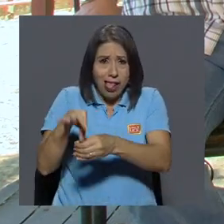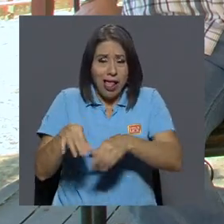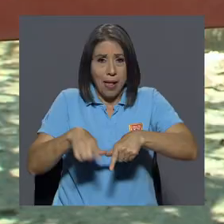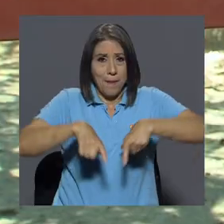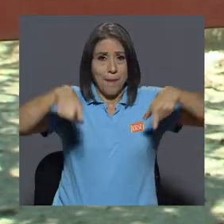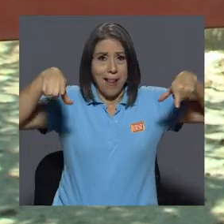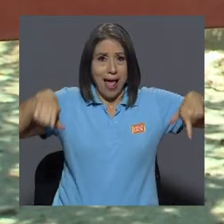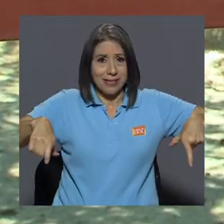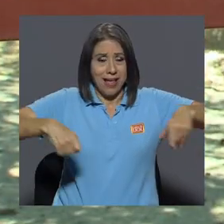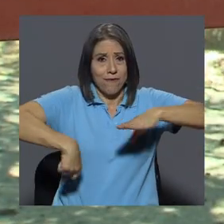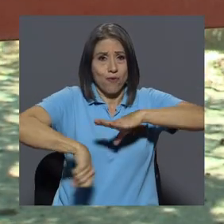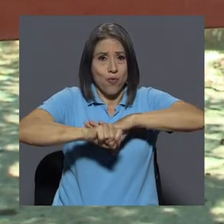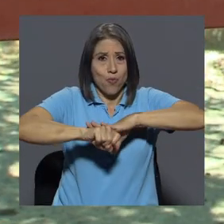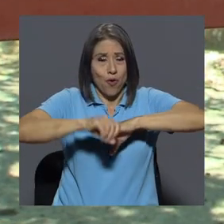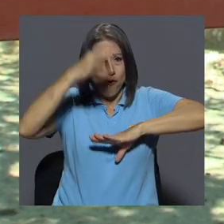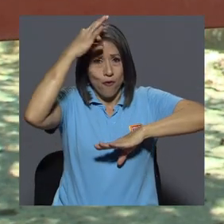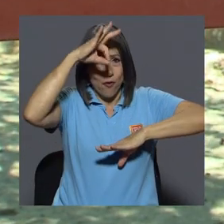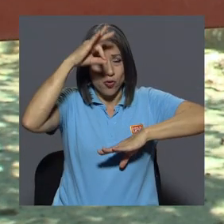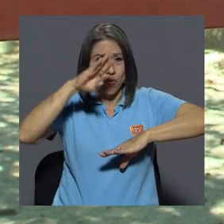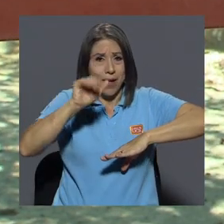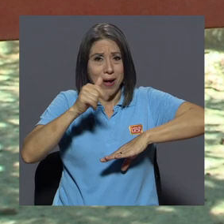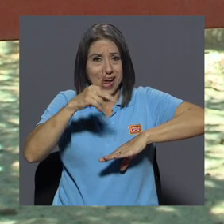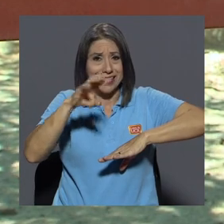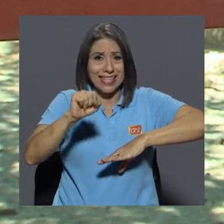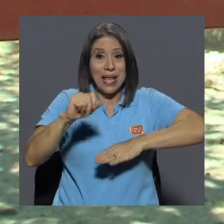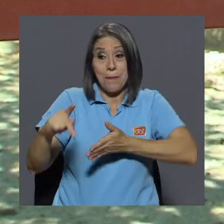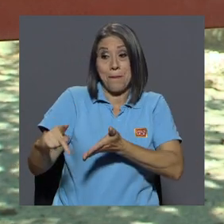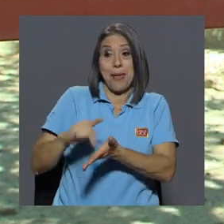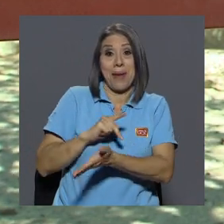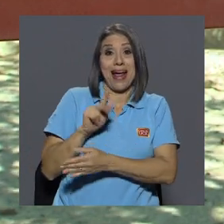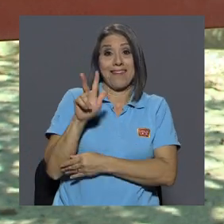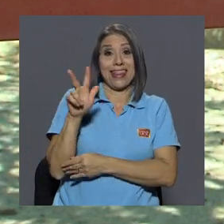Bagaces y me pagaban 3 colones el mediodía.